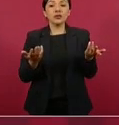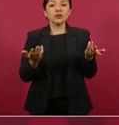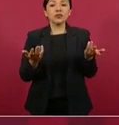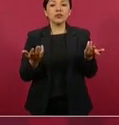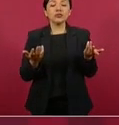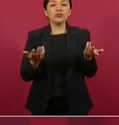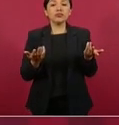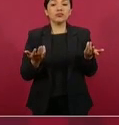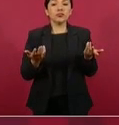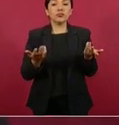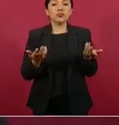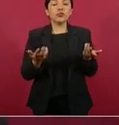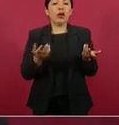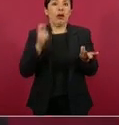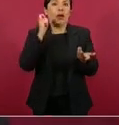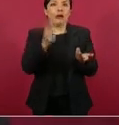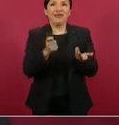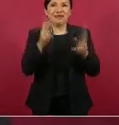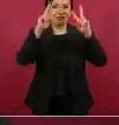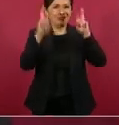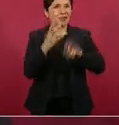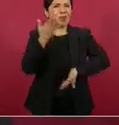de la trascendencia